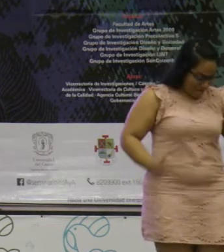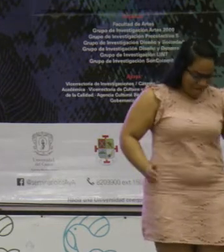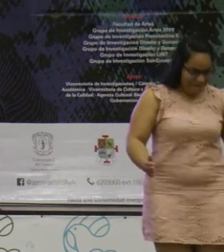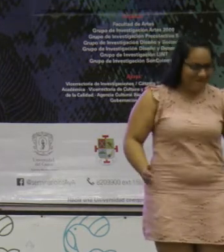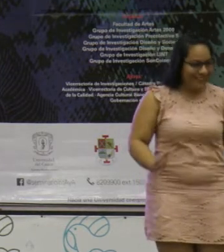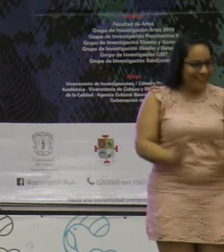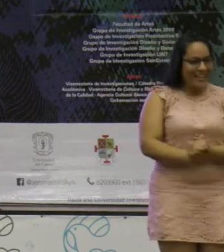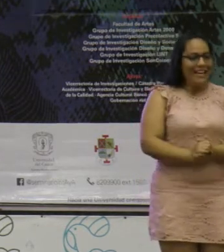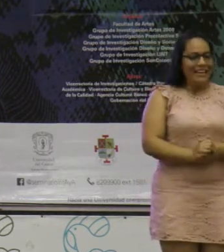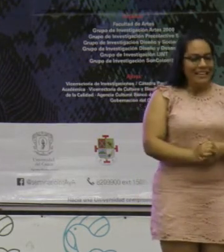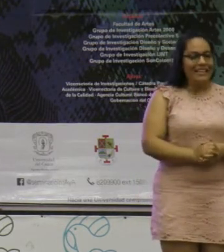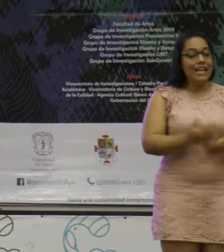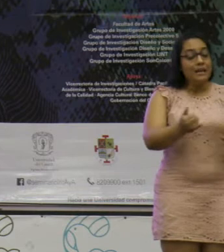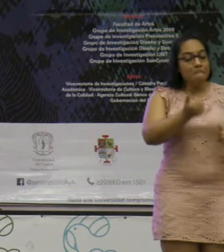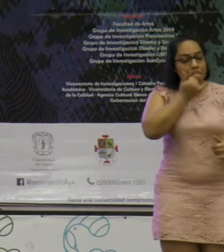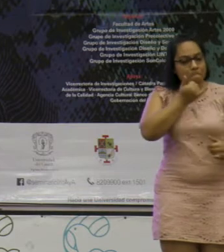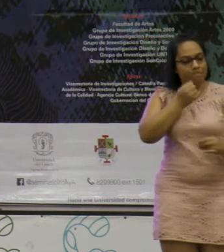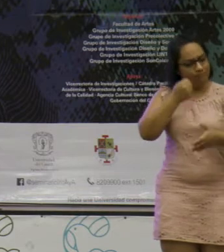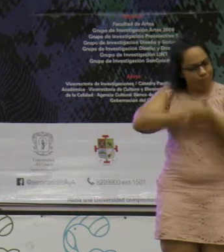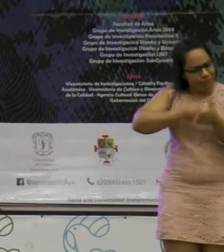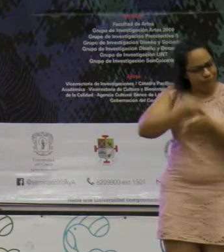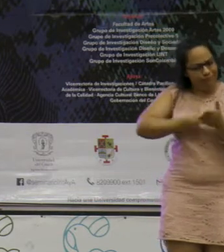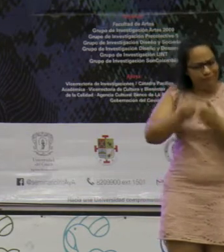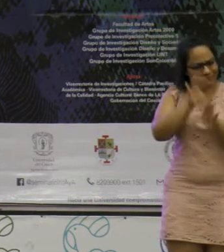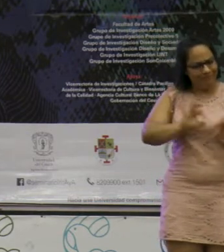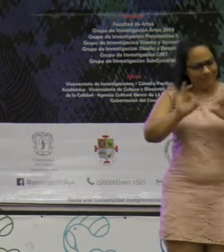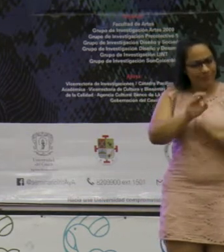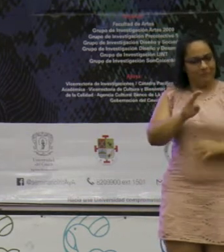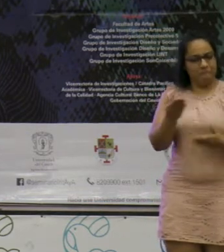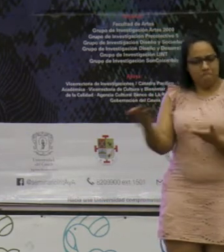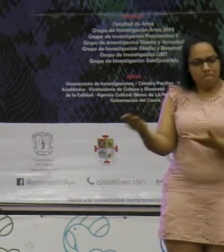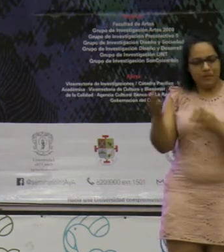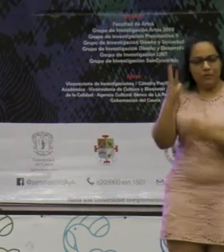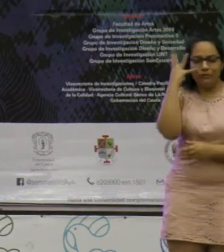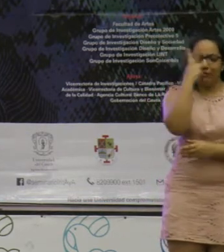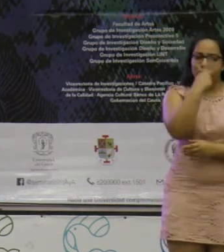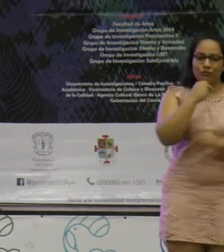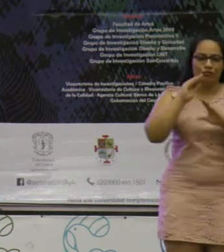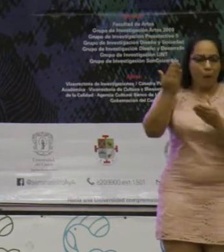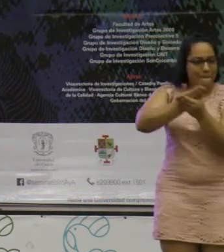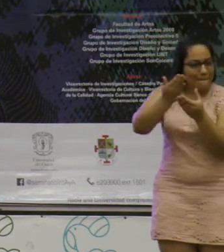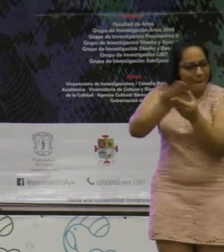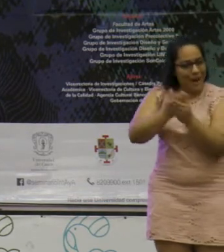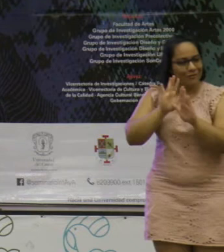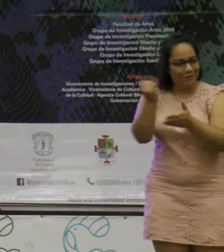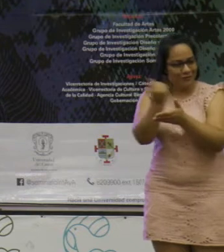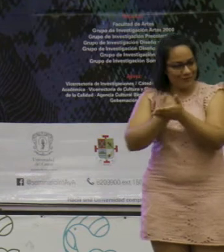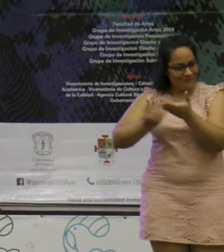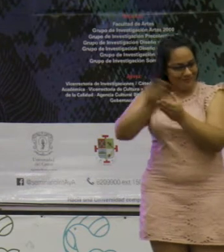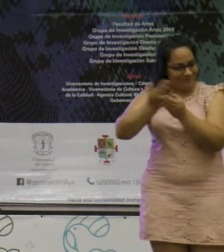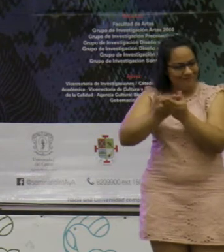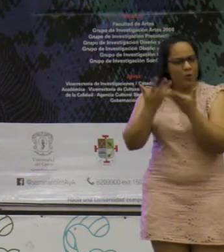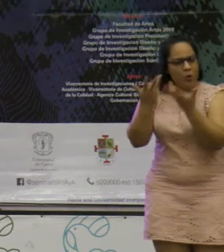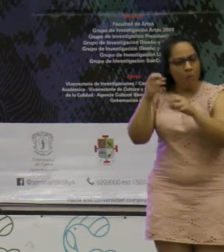Rolnik en relación, y que de hecho insistiría, es una cosa muy borgiana. Creo que una cosa muy bella que tiene el archivo ilustrativo justamente es